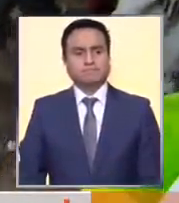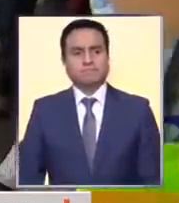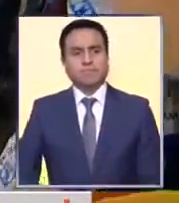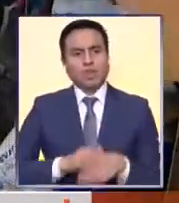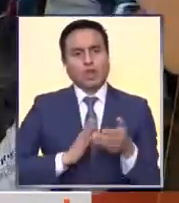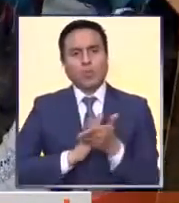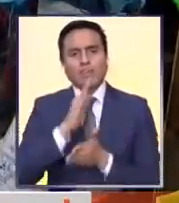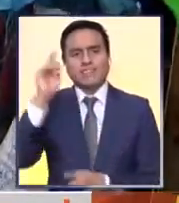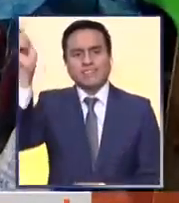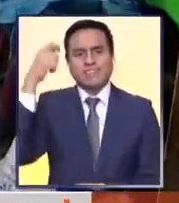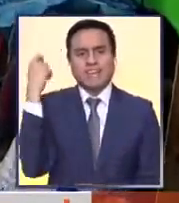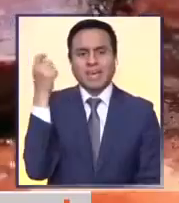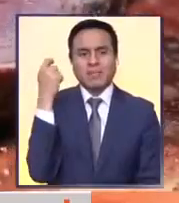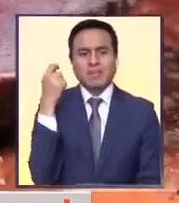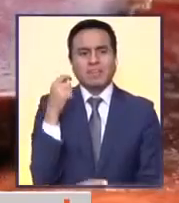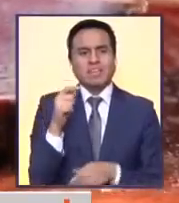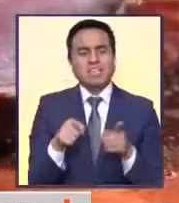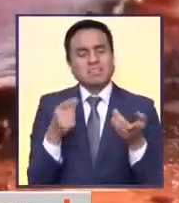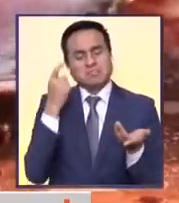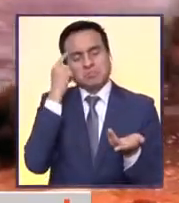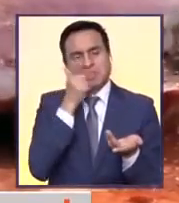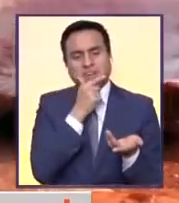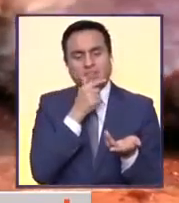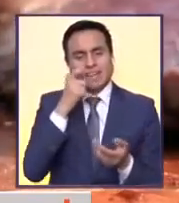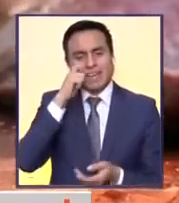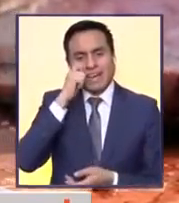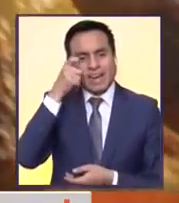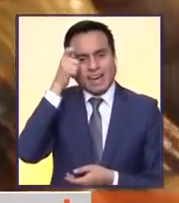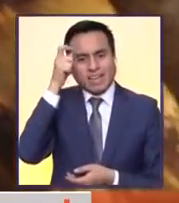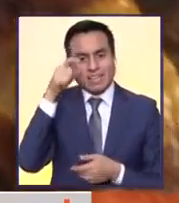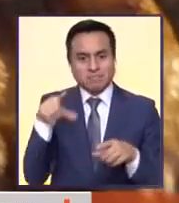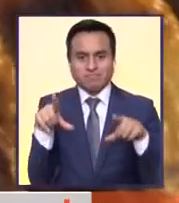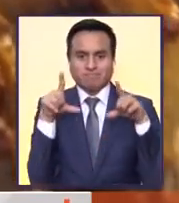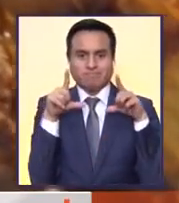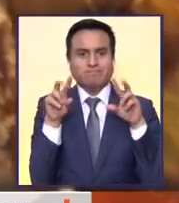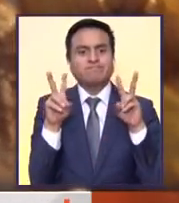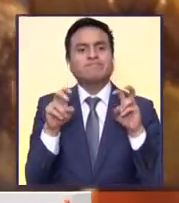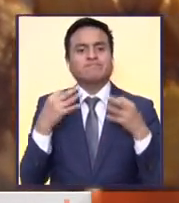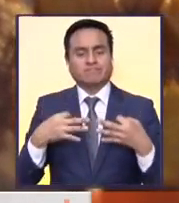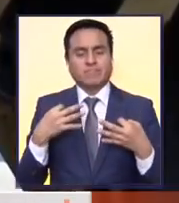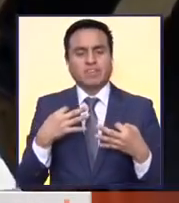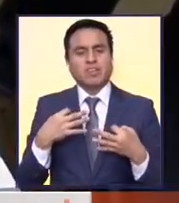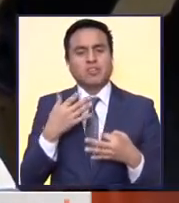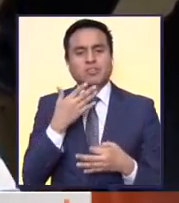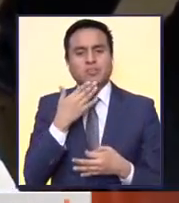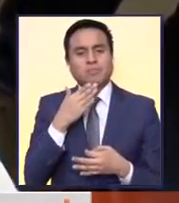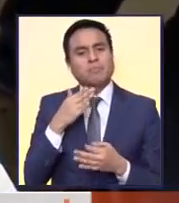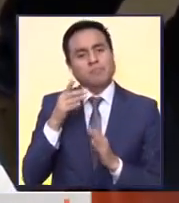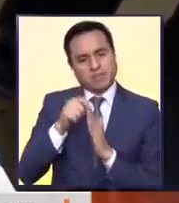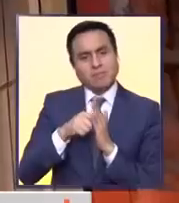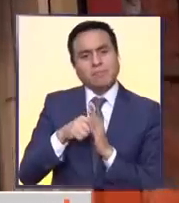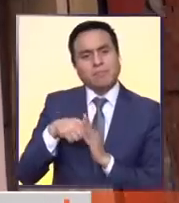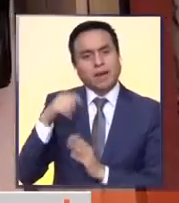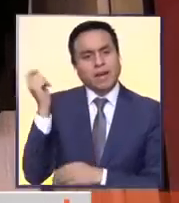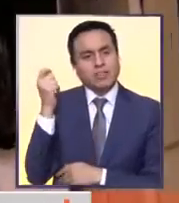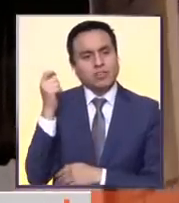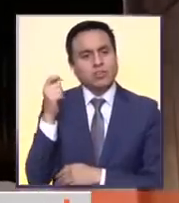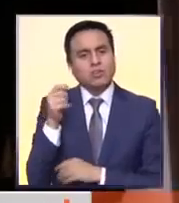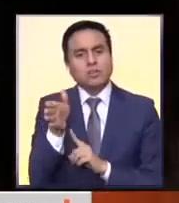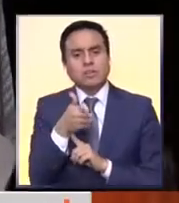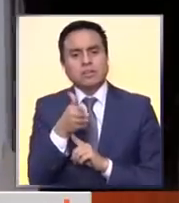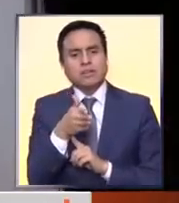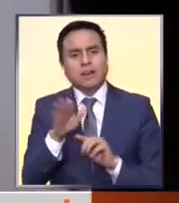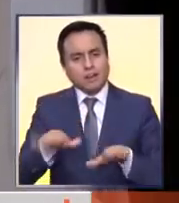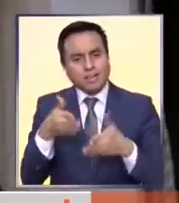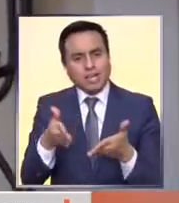Comienza septiembre y qué duda cabe, la carne será de las protagonistas indiscutidas en nuestro mes patrio, por los asados con los que celebremos, pero